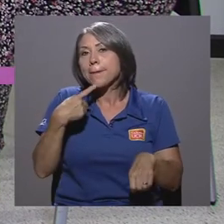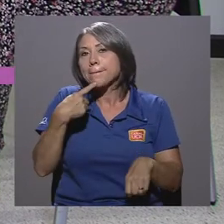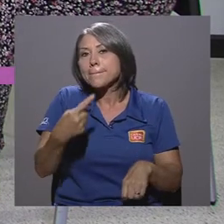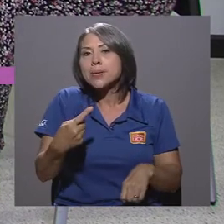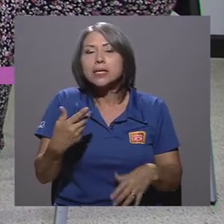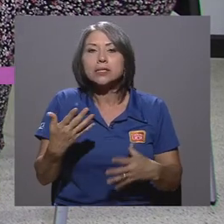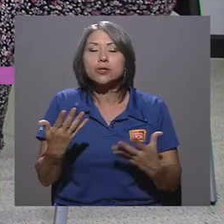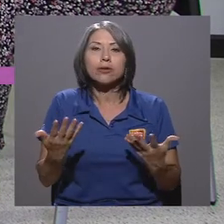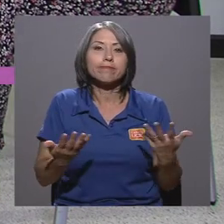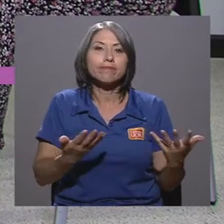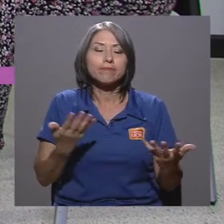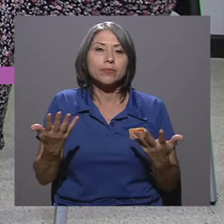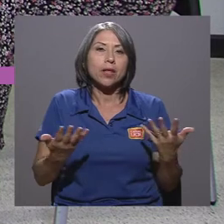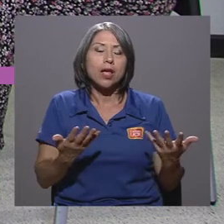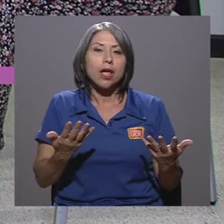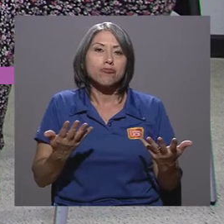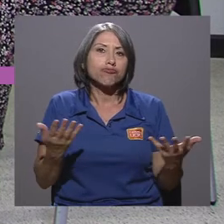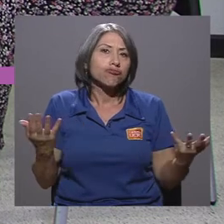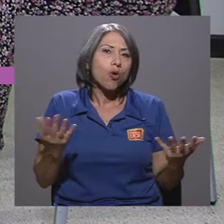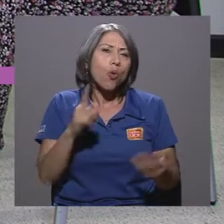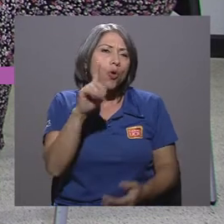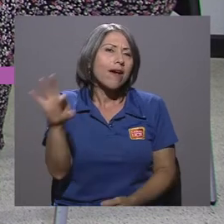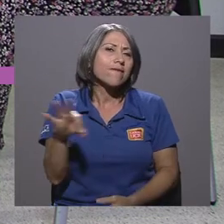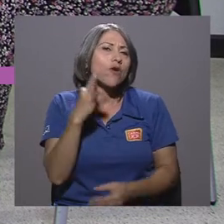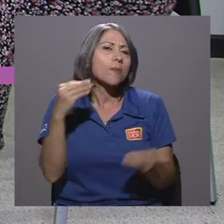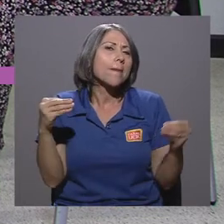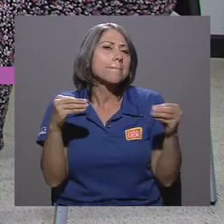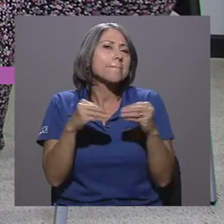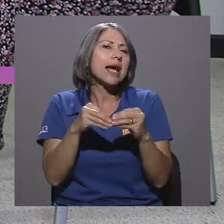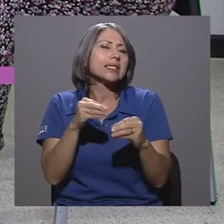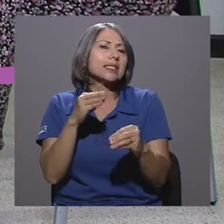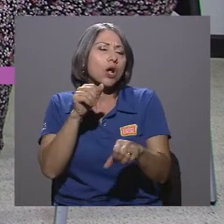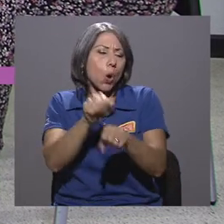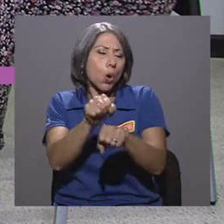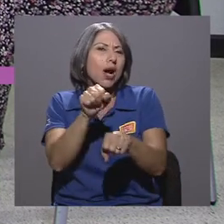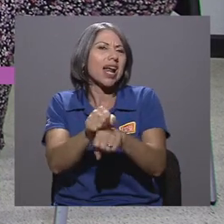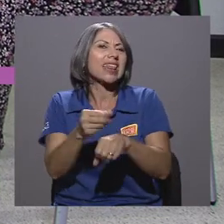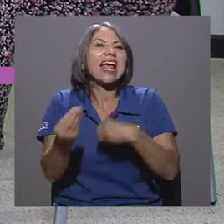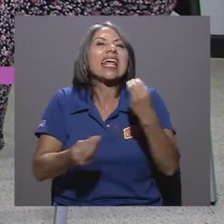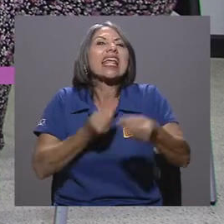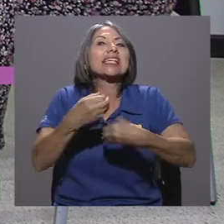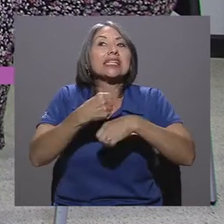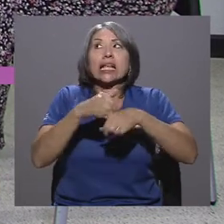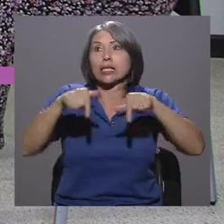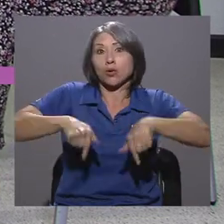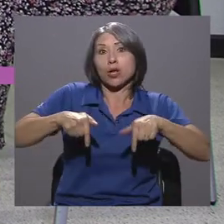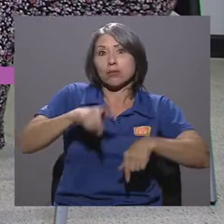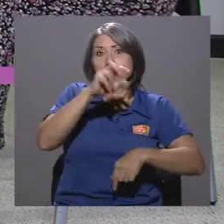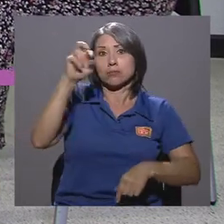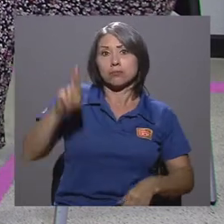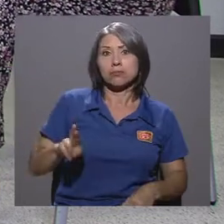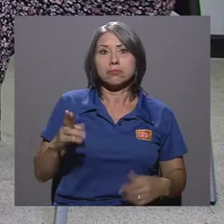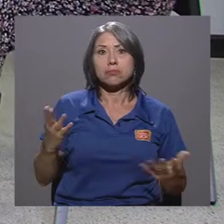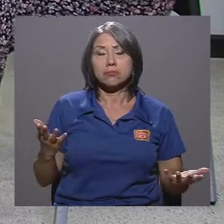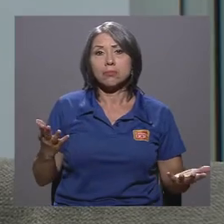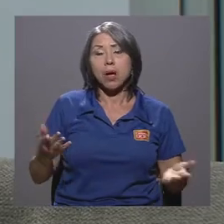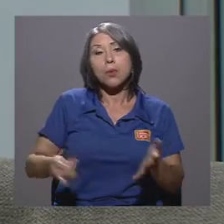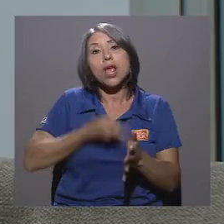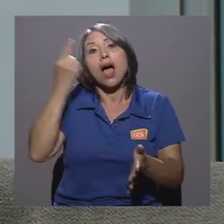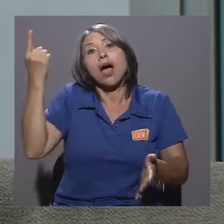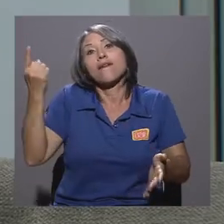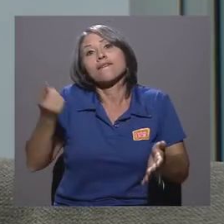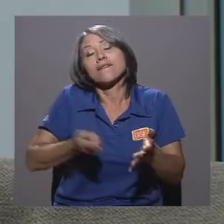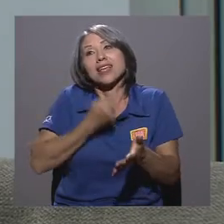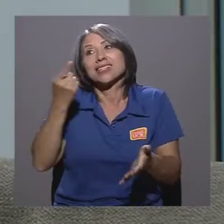mencionar una forma un poco más concreta es las acciones que estamos haciendo en el país, porque de verdad a veces, como le